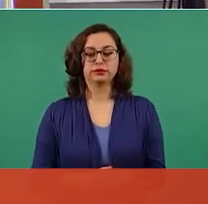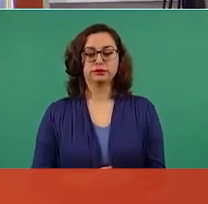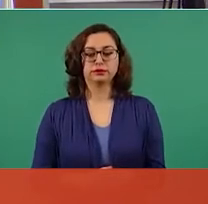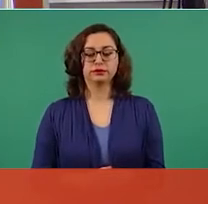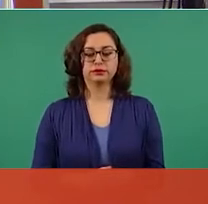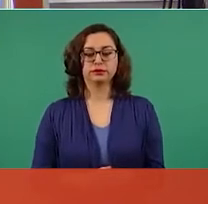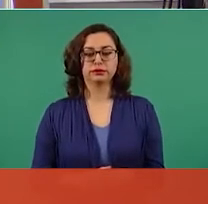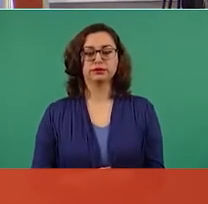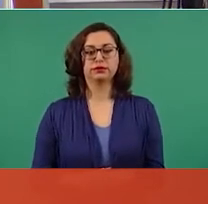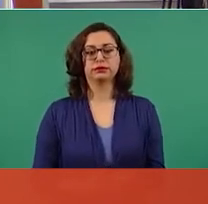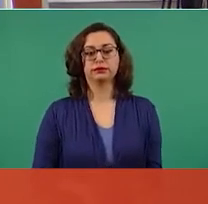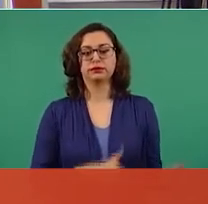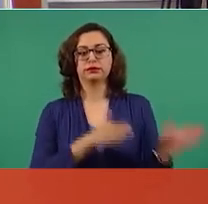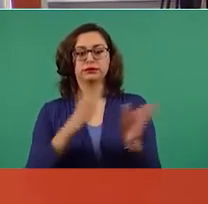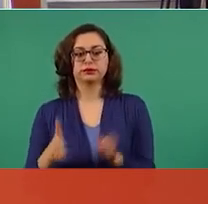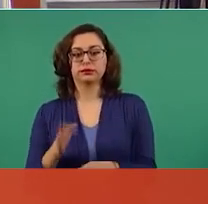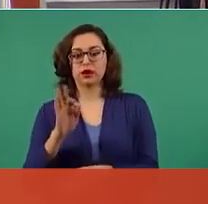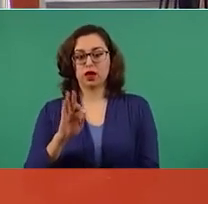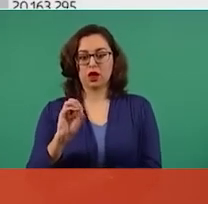Este es con Fox.